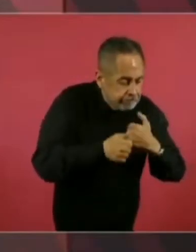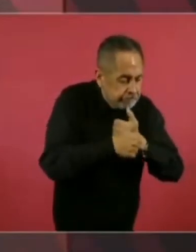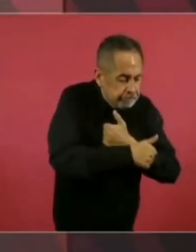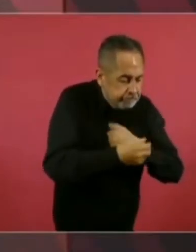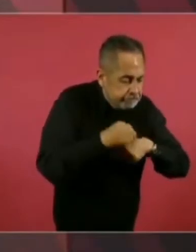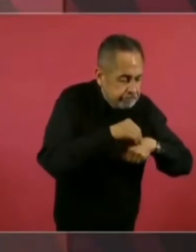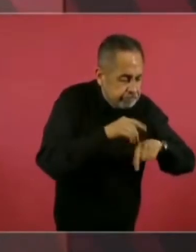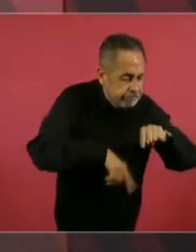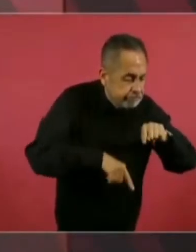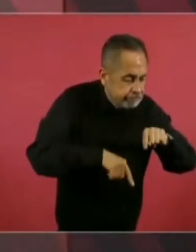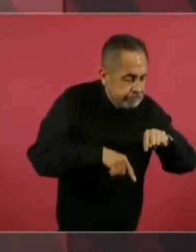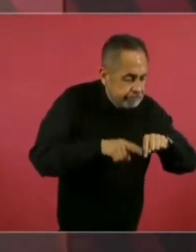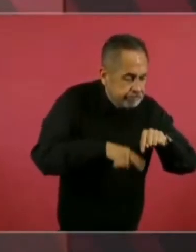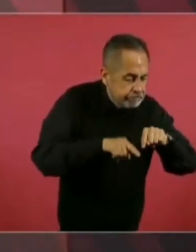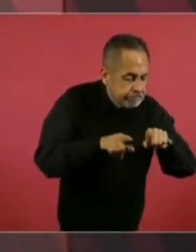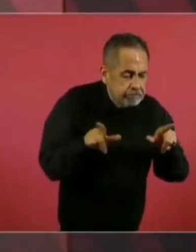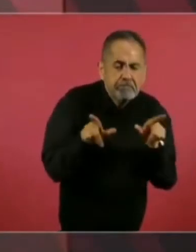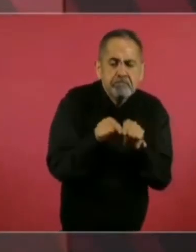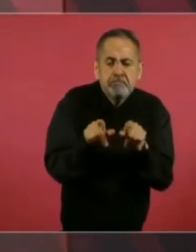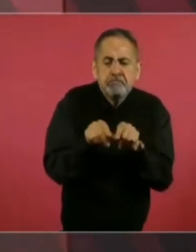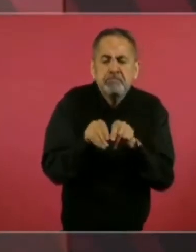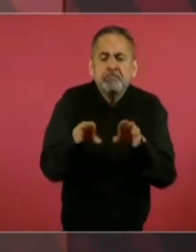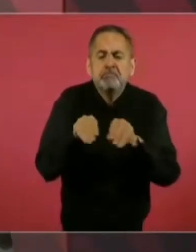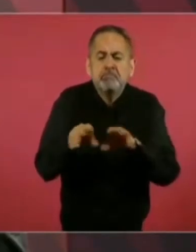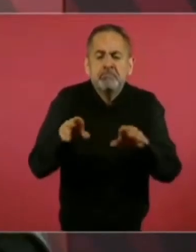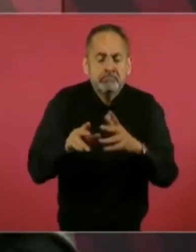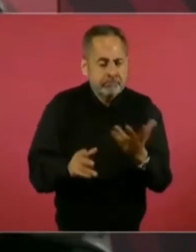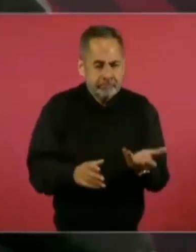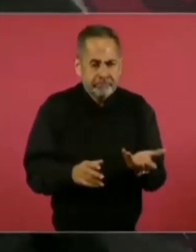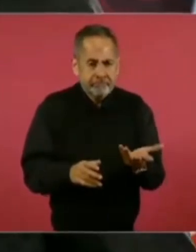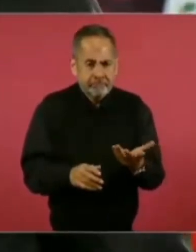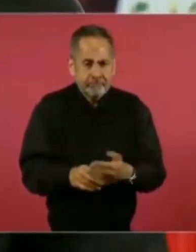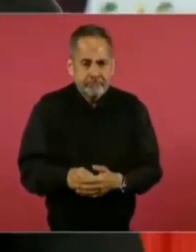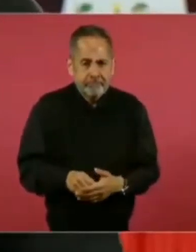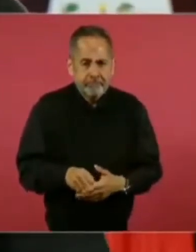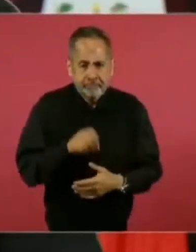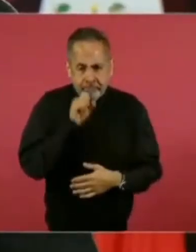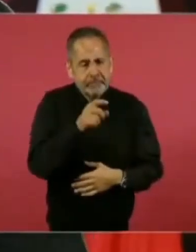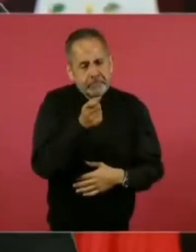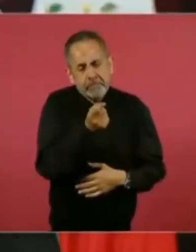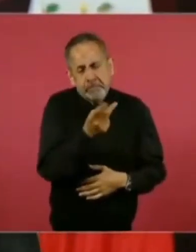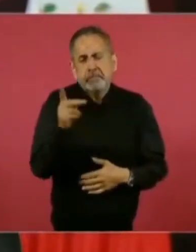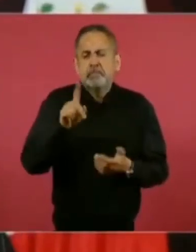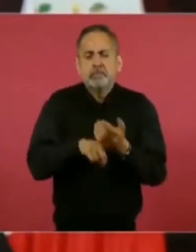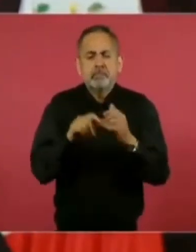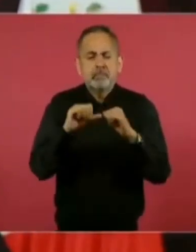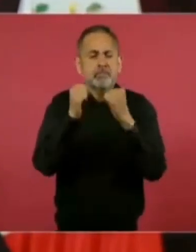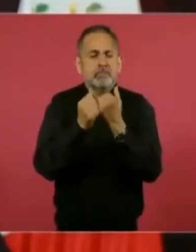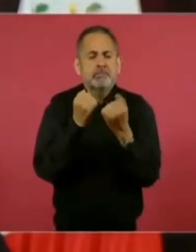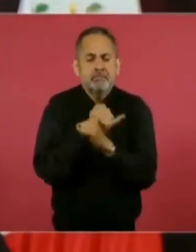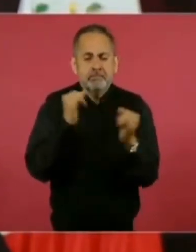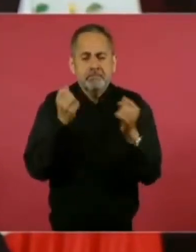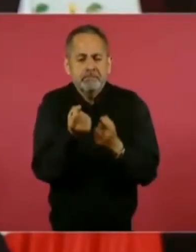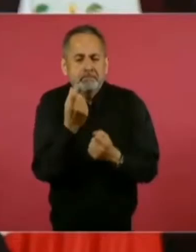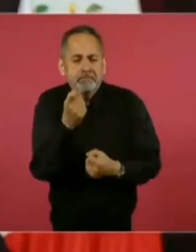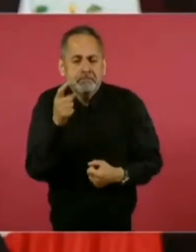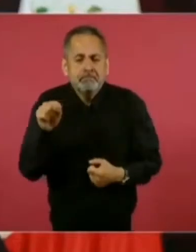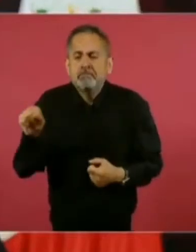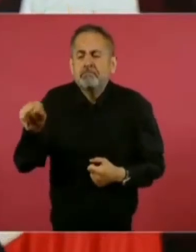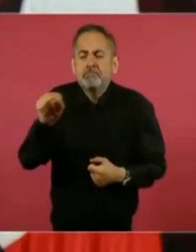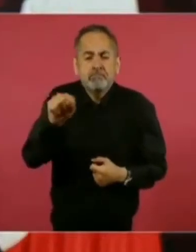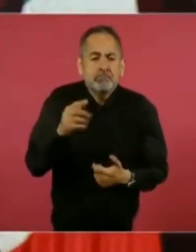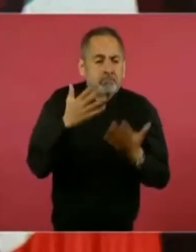y también en abono a las organizaciones independientes no tenían